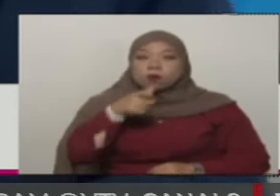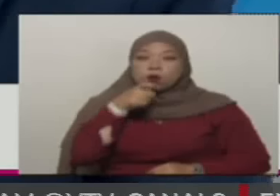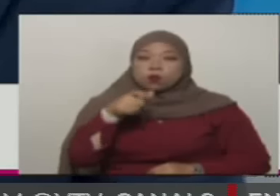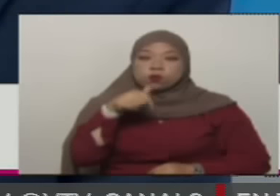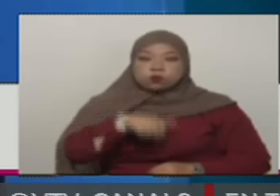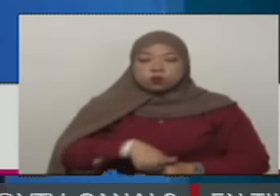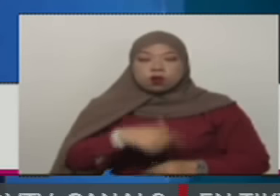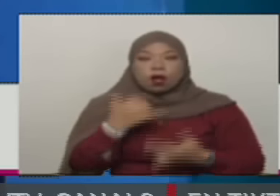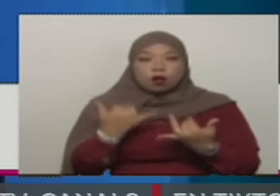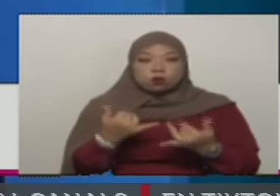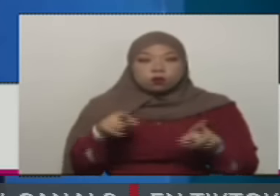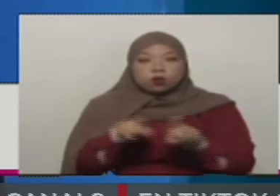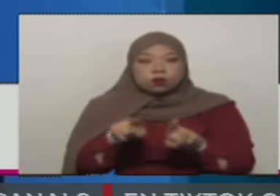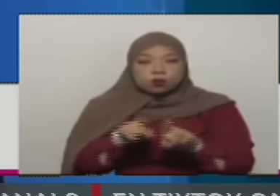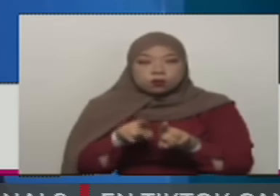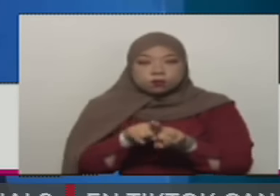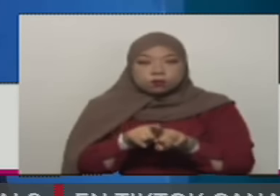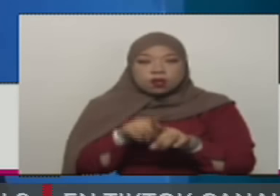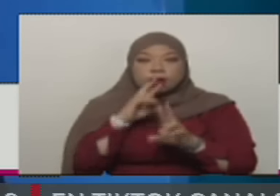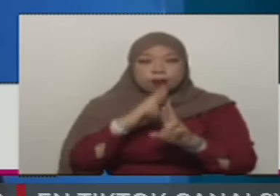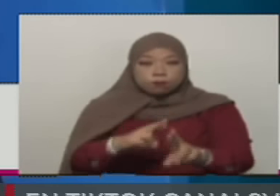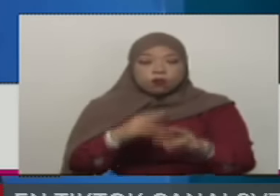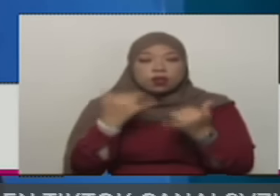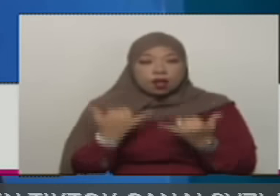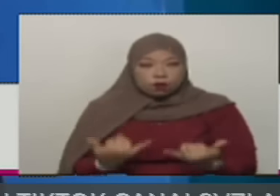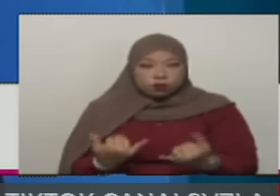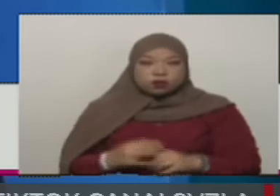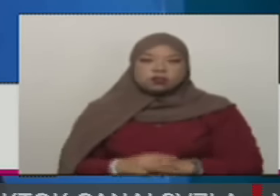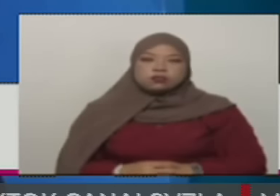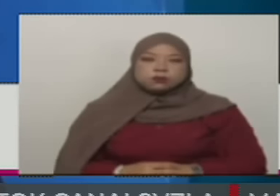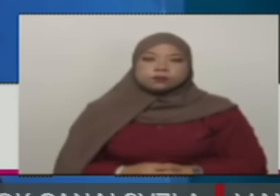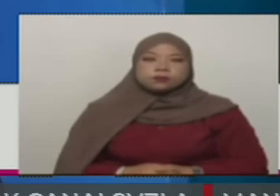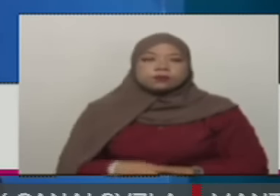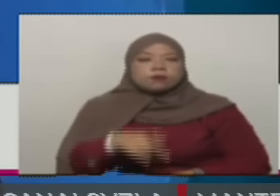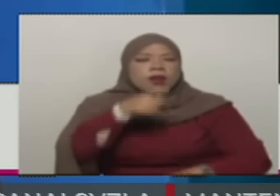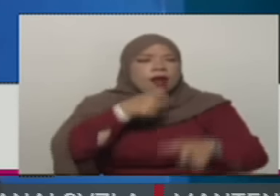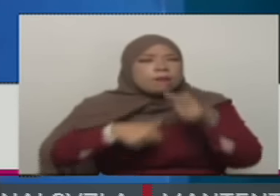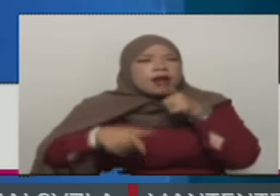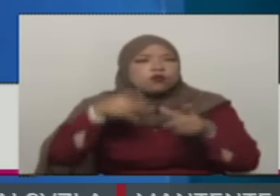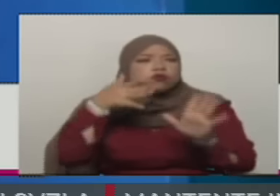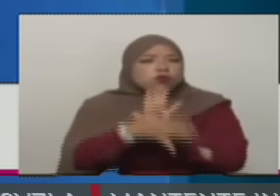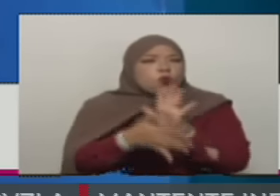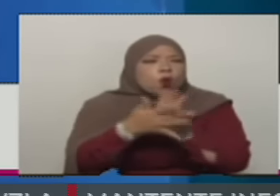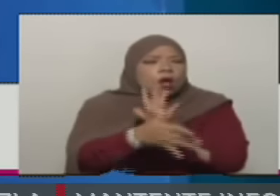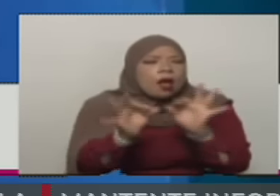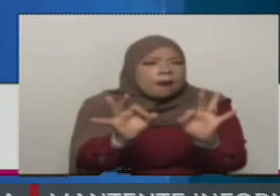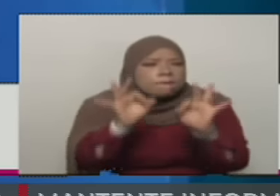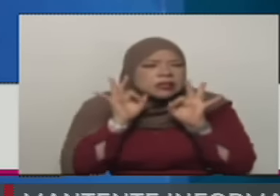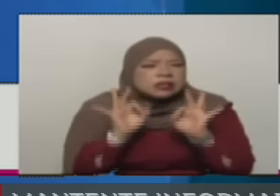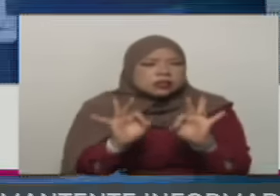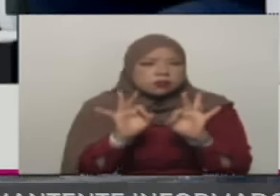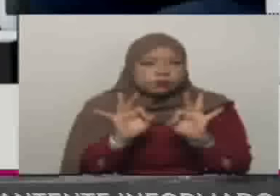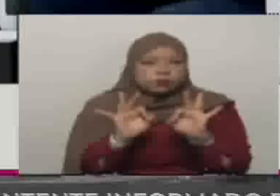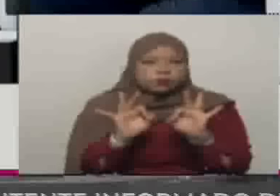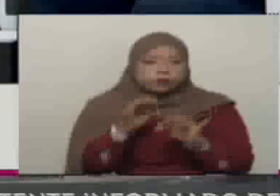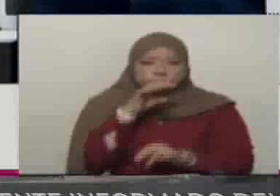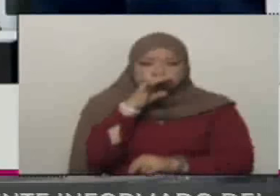Ahora me toca responder. Correcto. ¿Qué preguntarían ustedes así específico, concreto? ¿Qué te gustaría